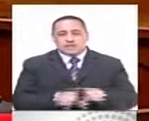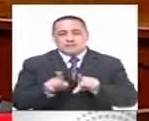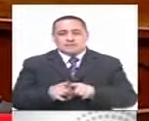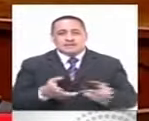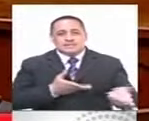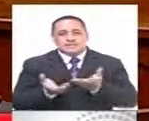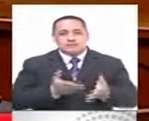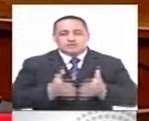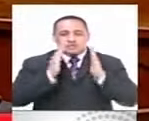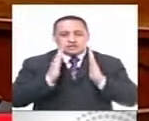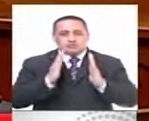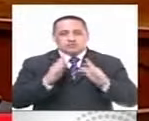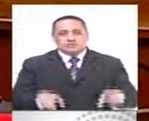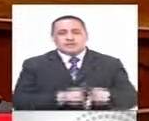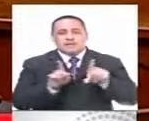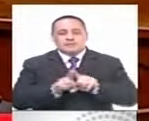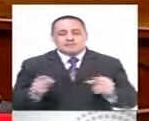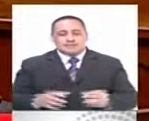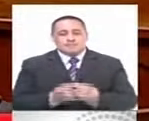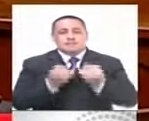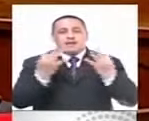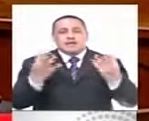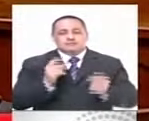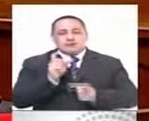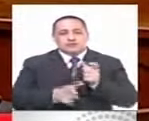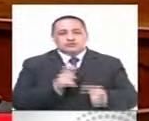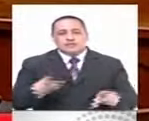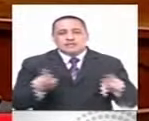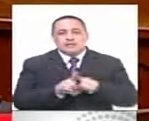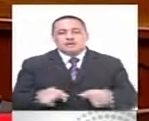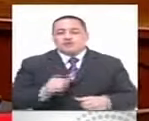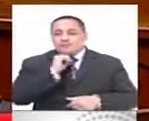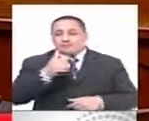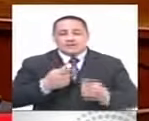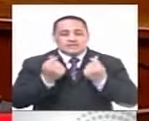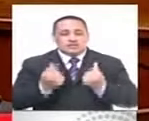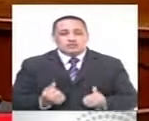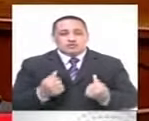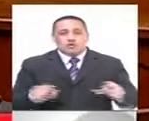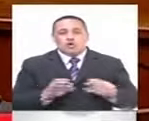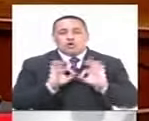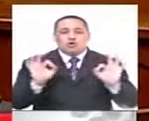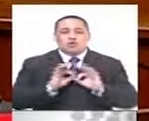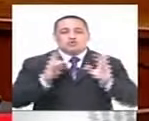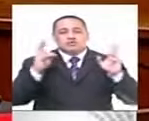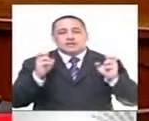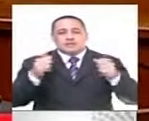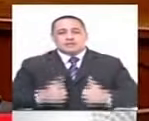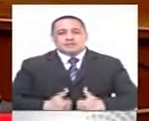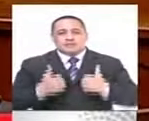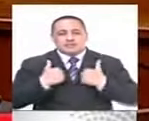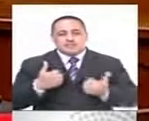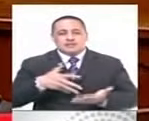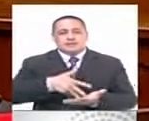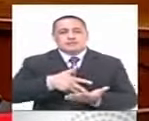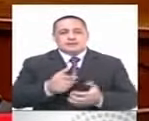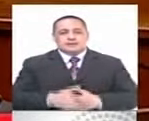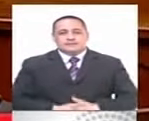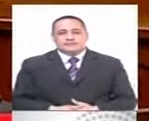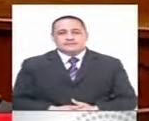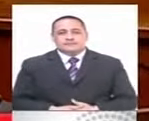servicio de atención de mayor cantidad de personas con carencia económica y o situaciones de vulnerabilidad.